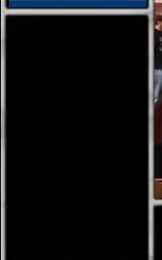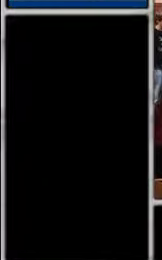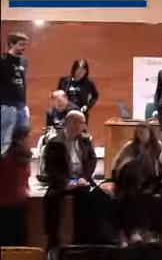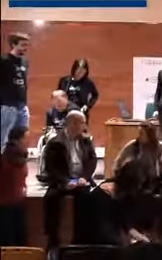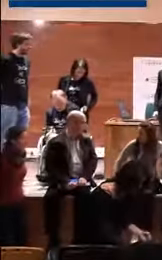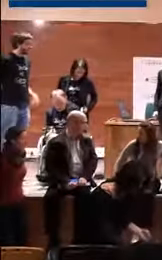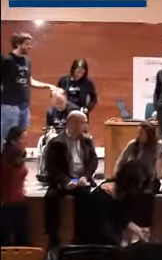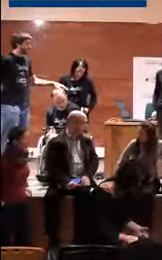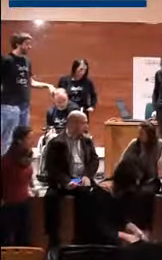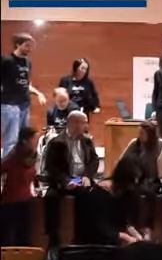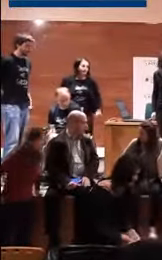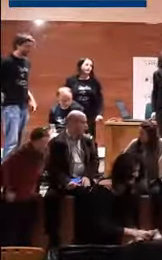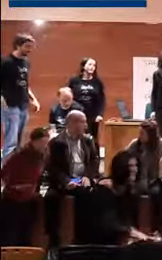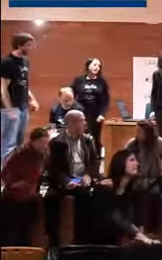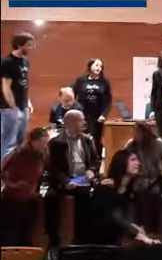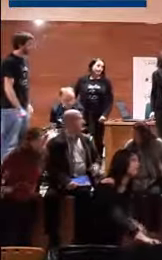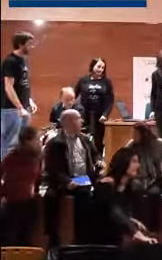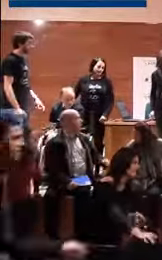Gracias.